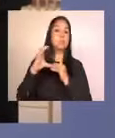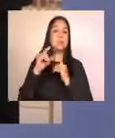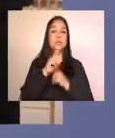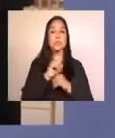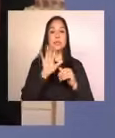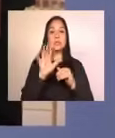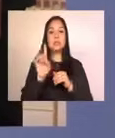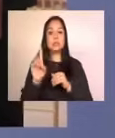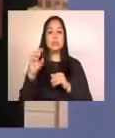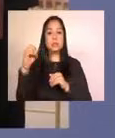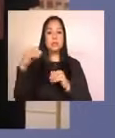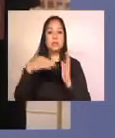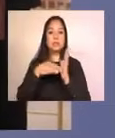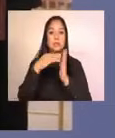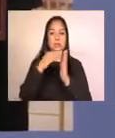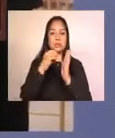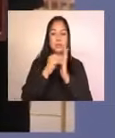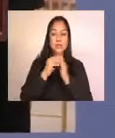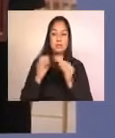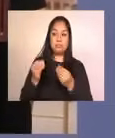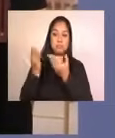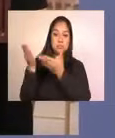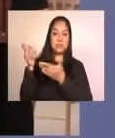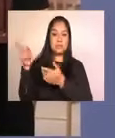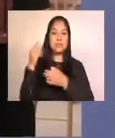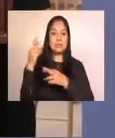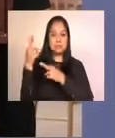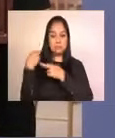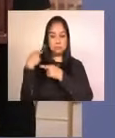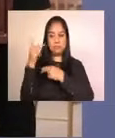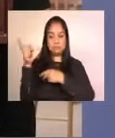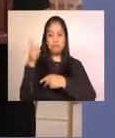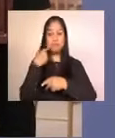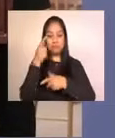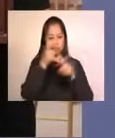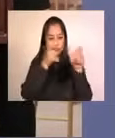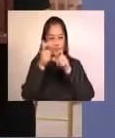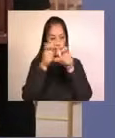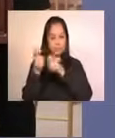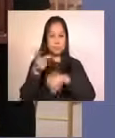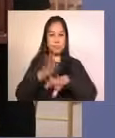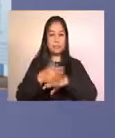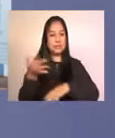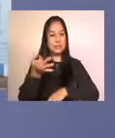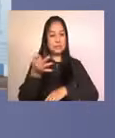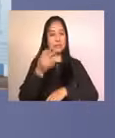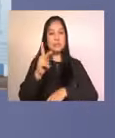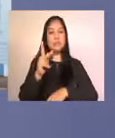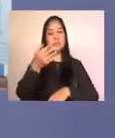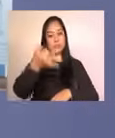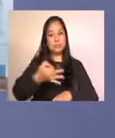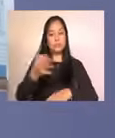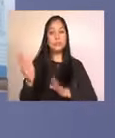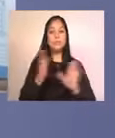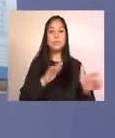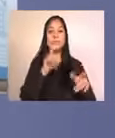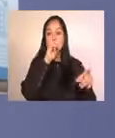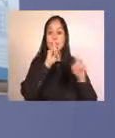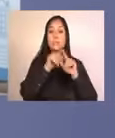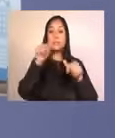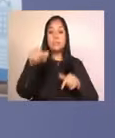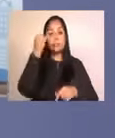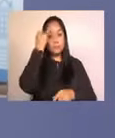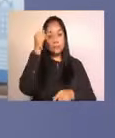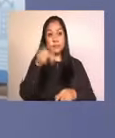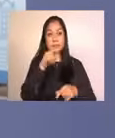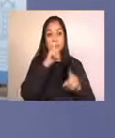110 millones responde a esa necesidad de controles más efectivos y eficientes. Aquí la gran idea que